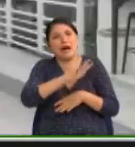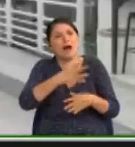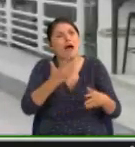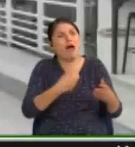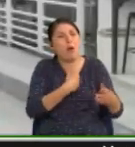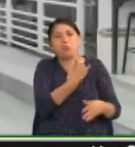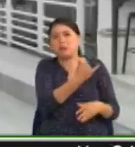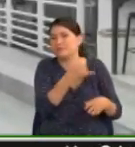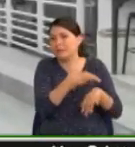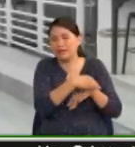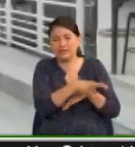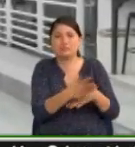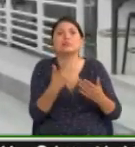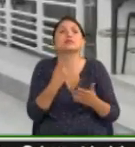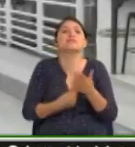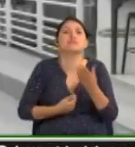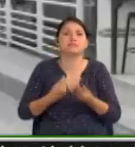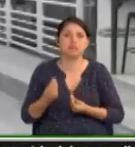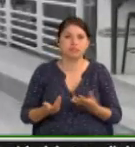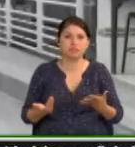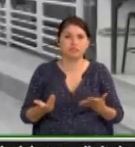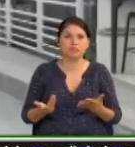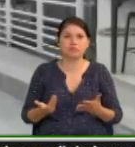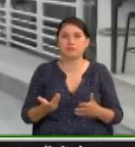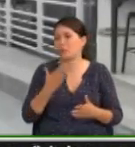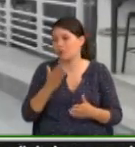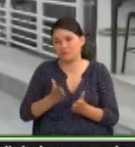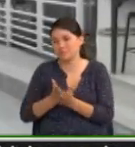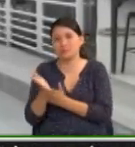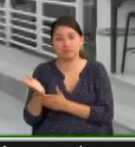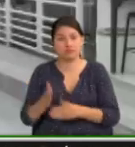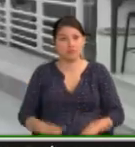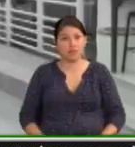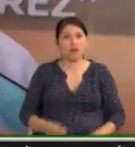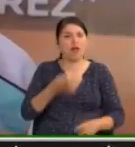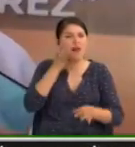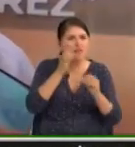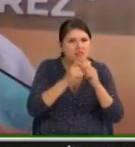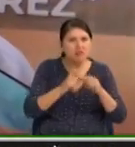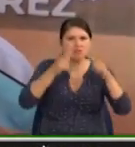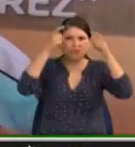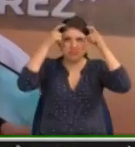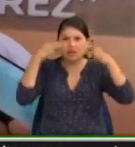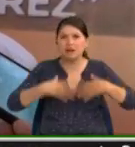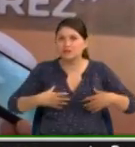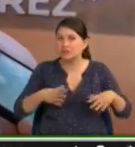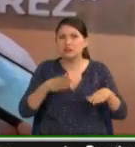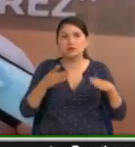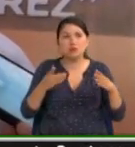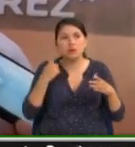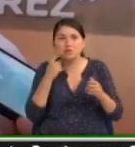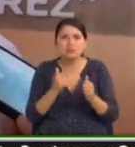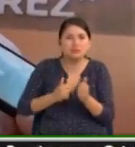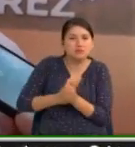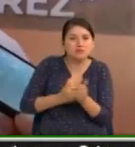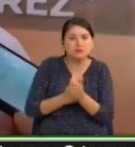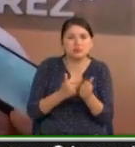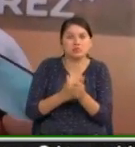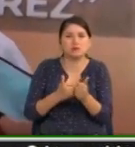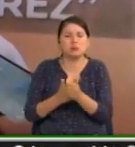tenía, porque qué más, y hágale poner más derecho. El cacao, el ganado, había que sacarlo escoltado